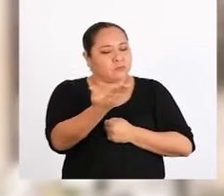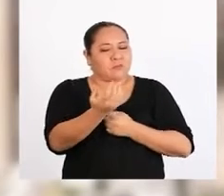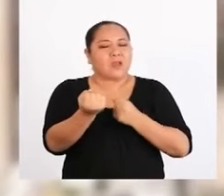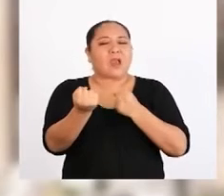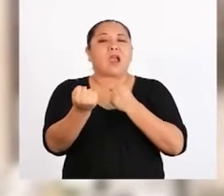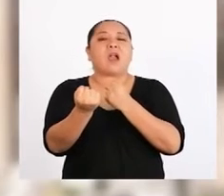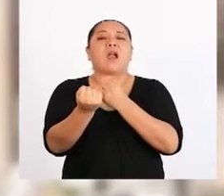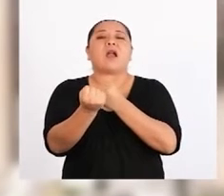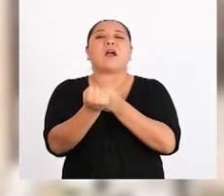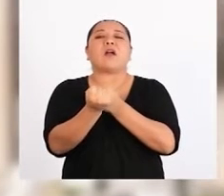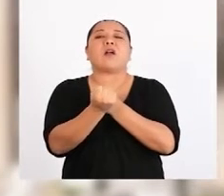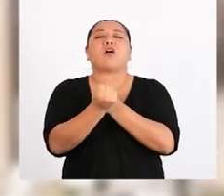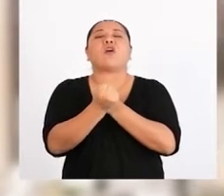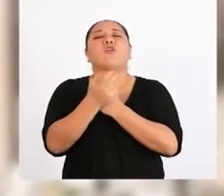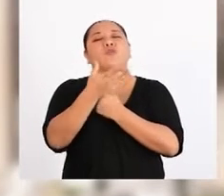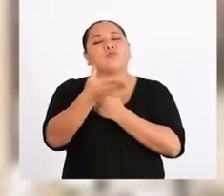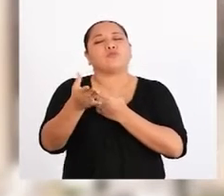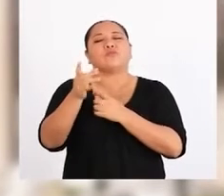Estimados